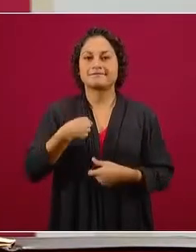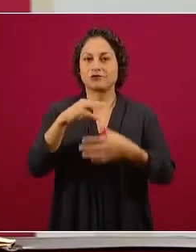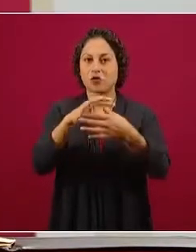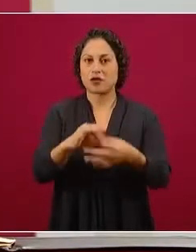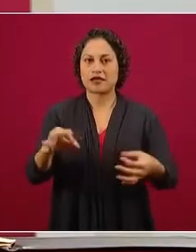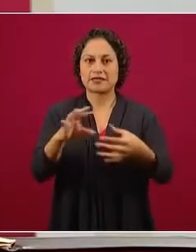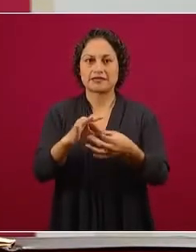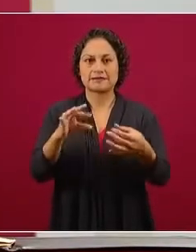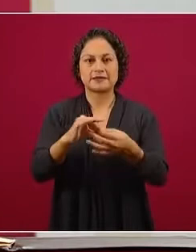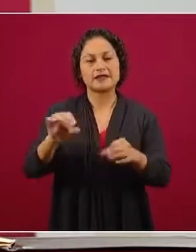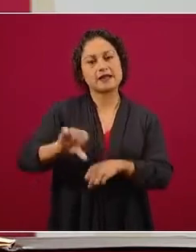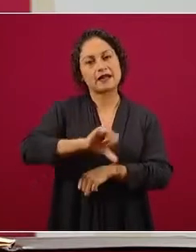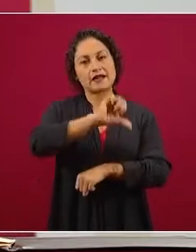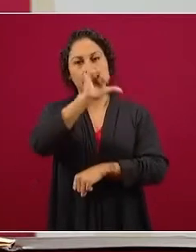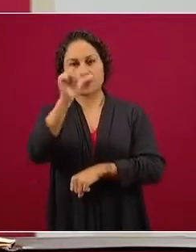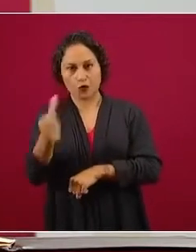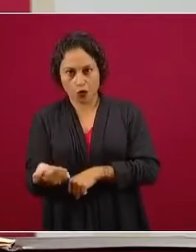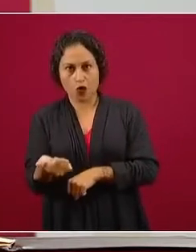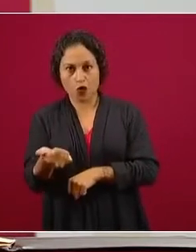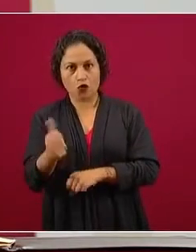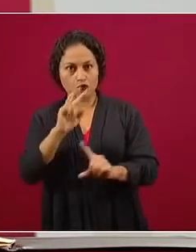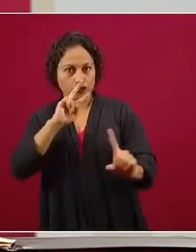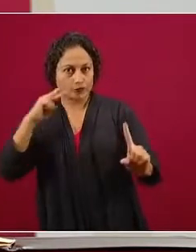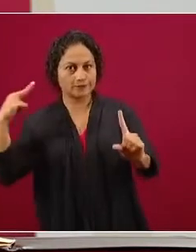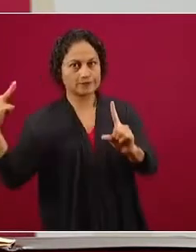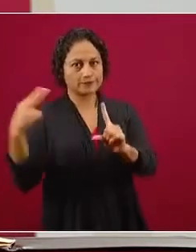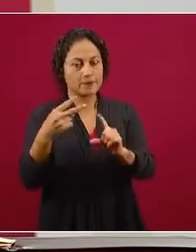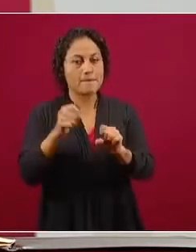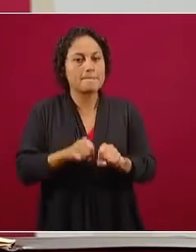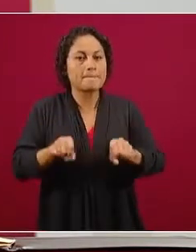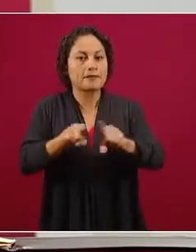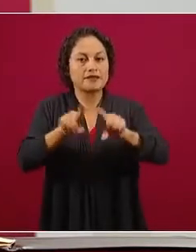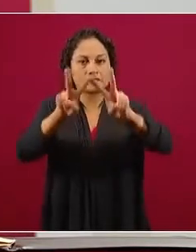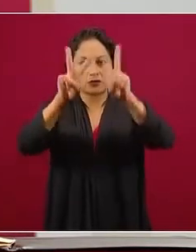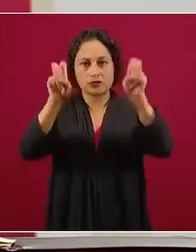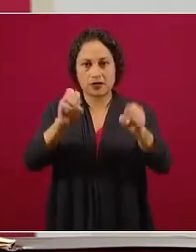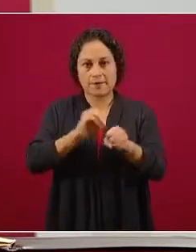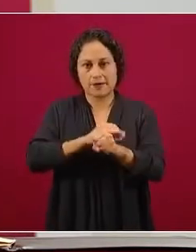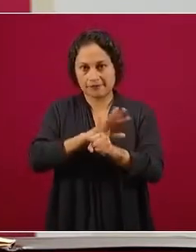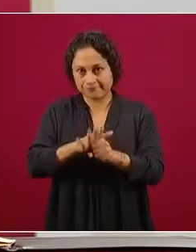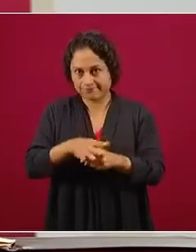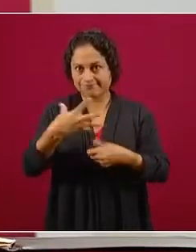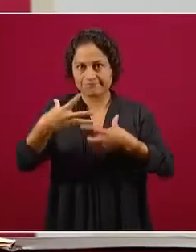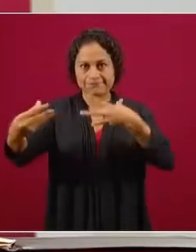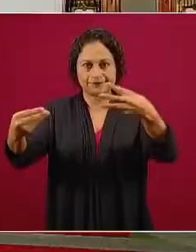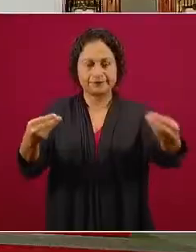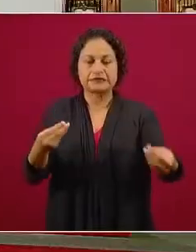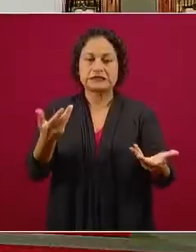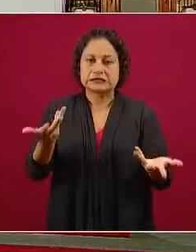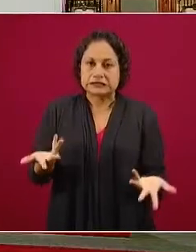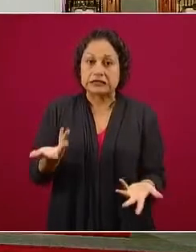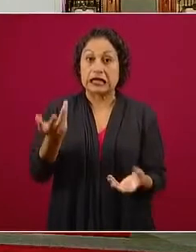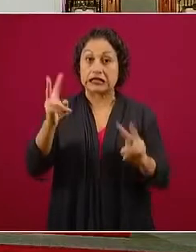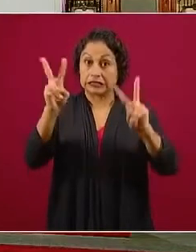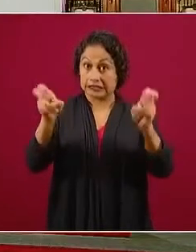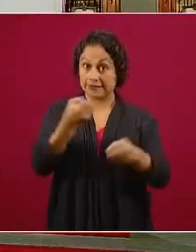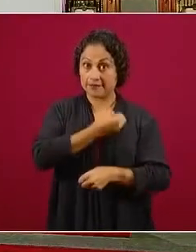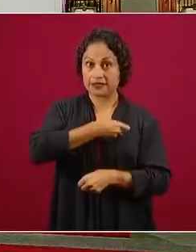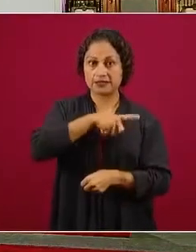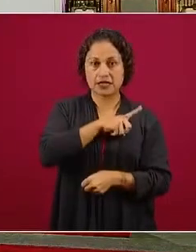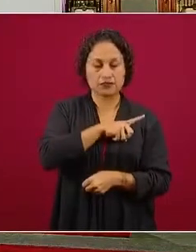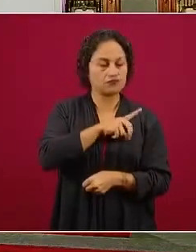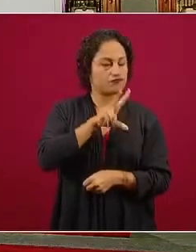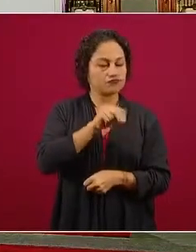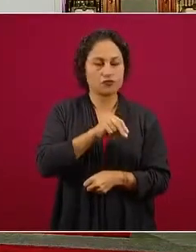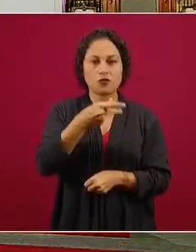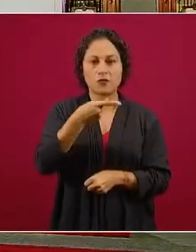la pandemia. Hay muchas partes de la pandemia que no son estrictamente de salud, pero que inciden en la salud. Y es el fenómeno